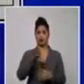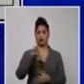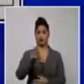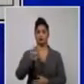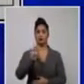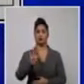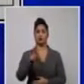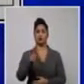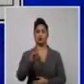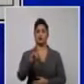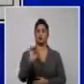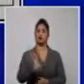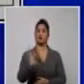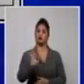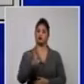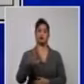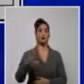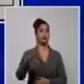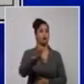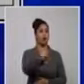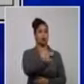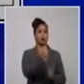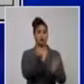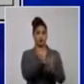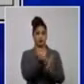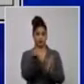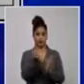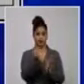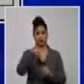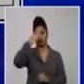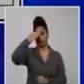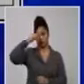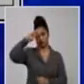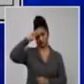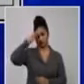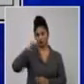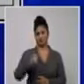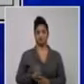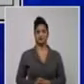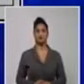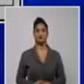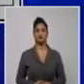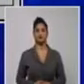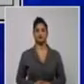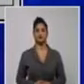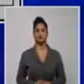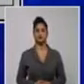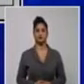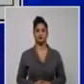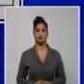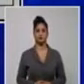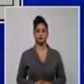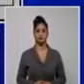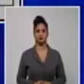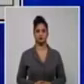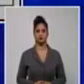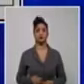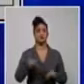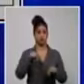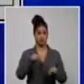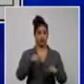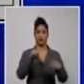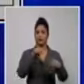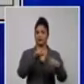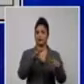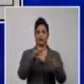54,6% de toda la incidencia de COVID que existe en nuestro país. Pudiéramos decir que aunque